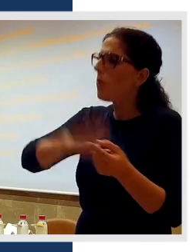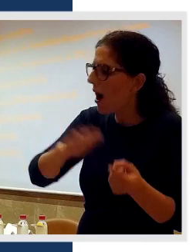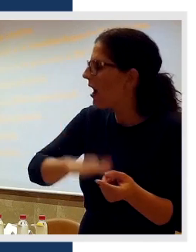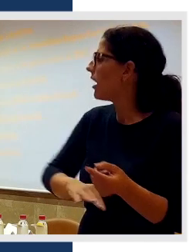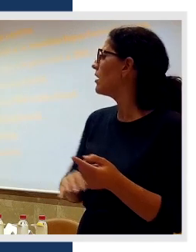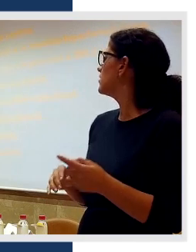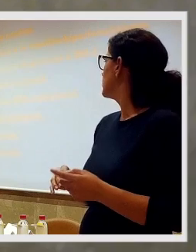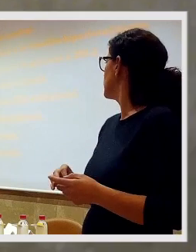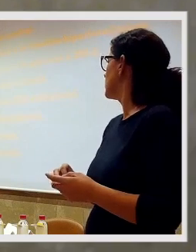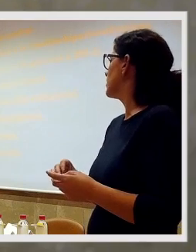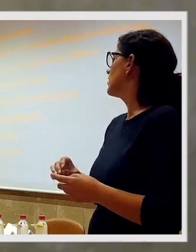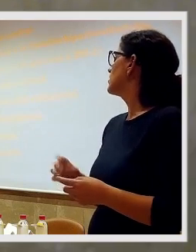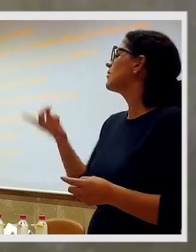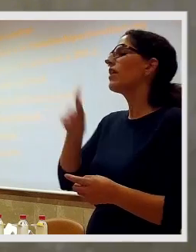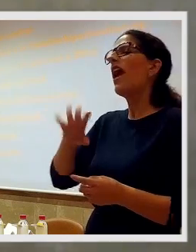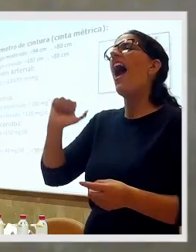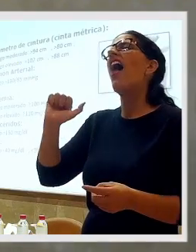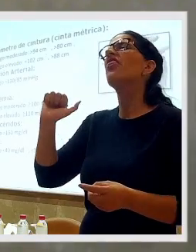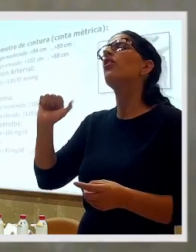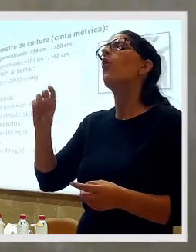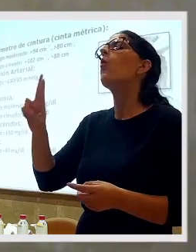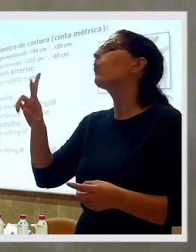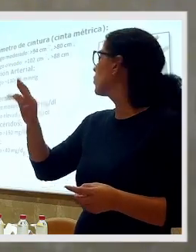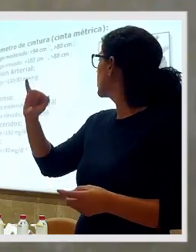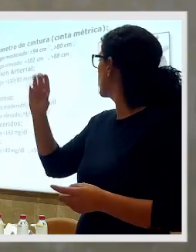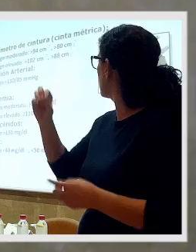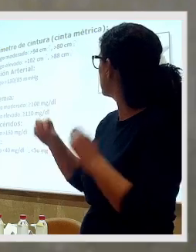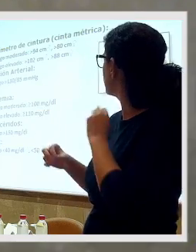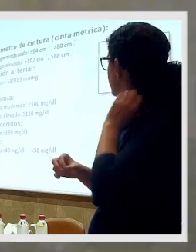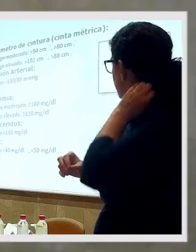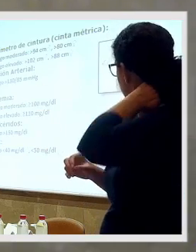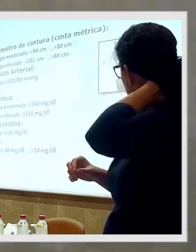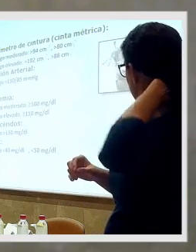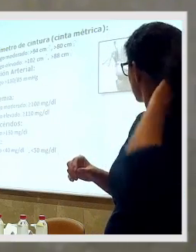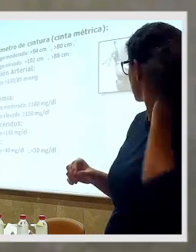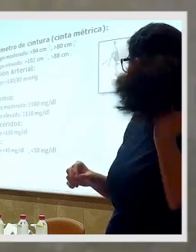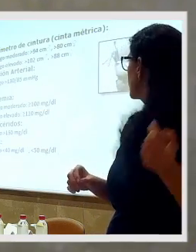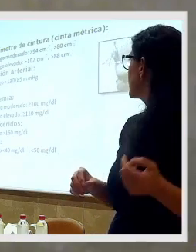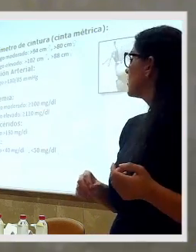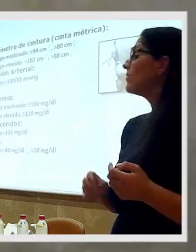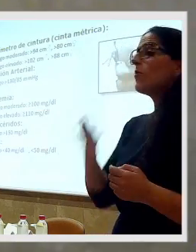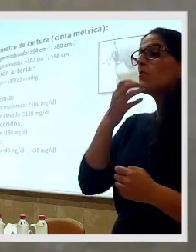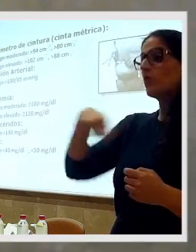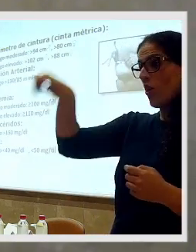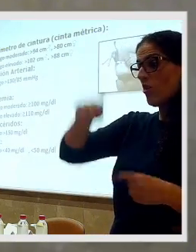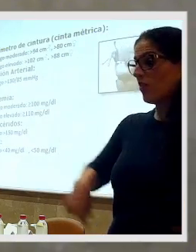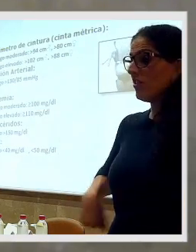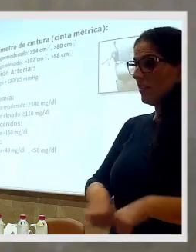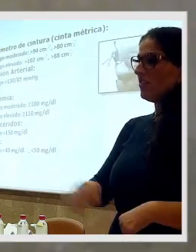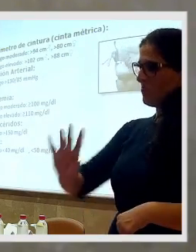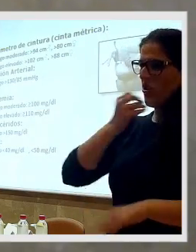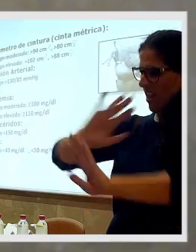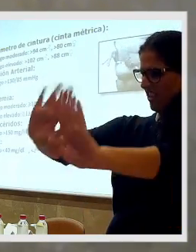de triglicéridos, ácido úrico, etcétera. Es que no se ve muy bien. Esto no lo midáis porque os vais a llevar una depresión